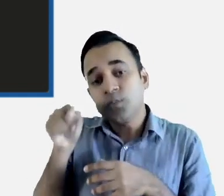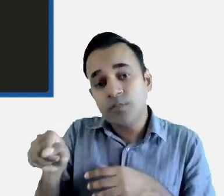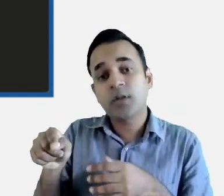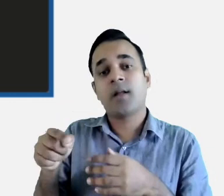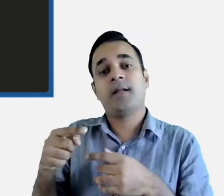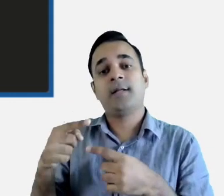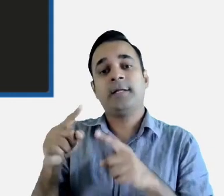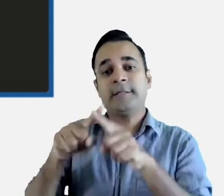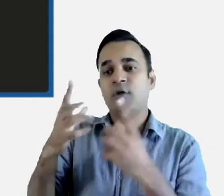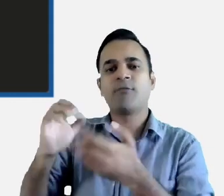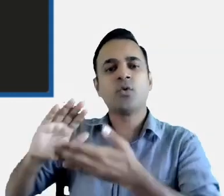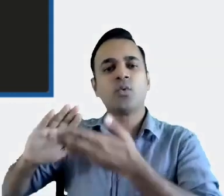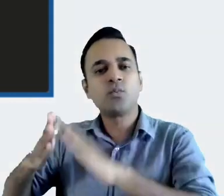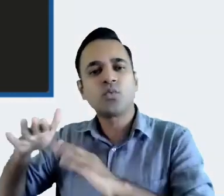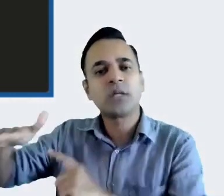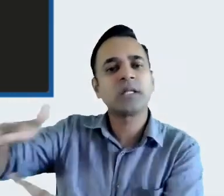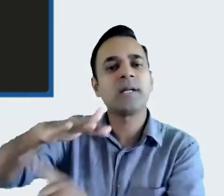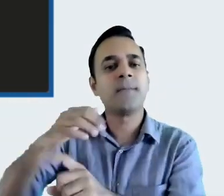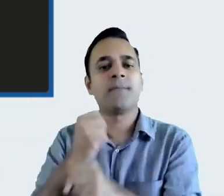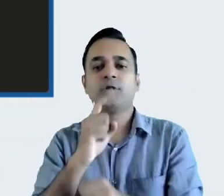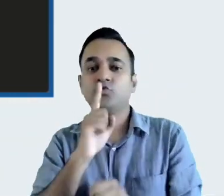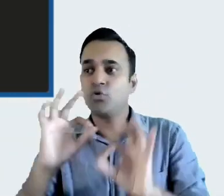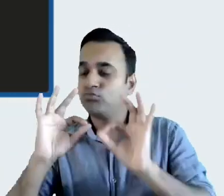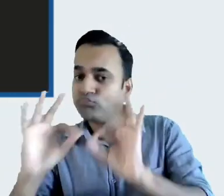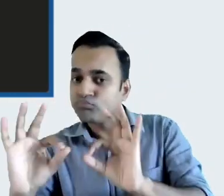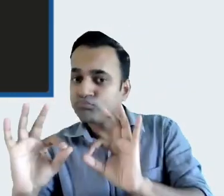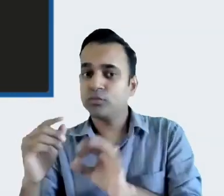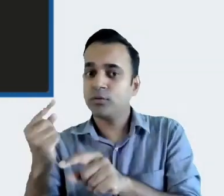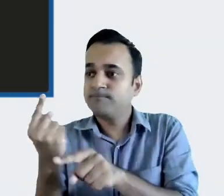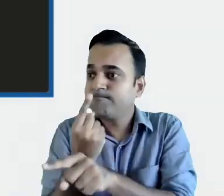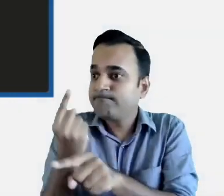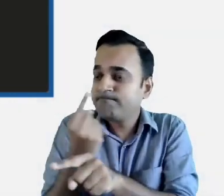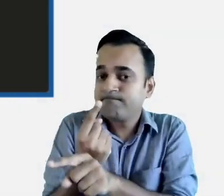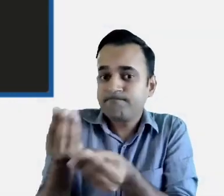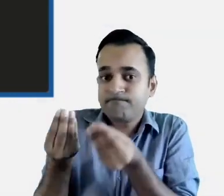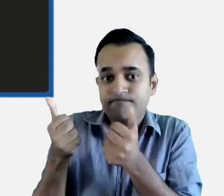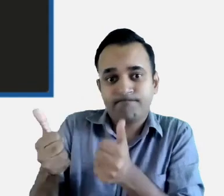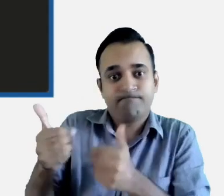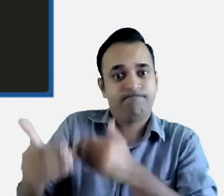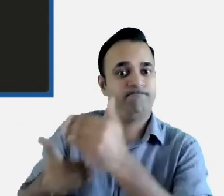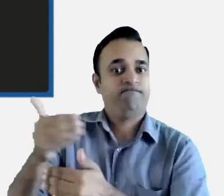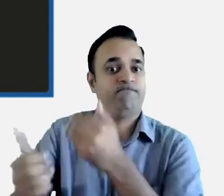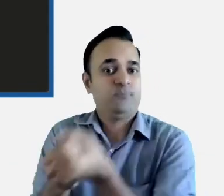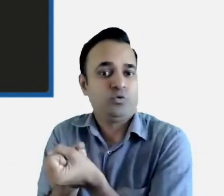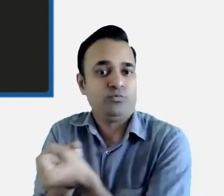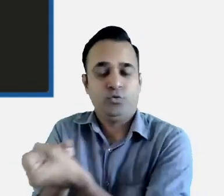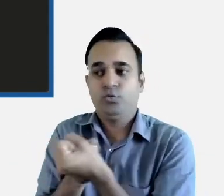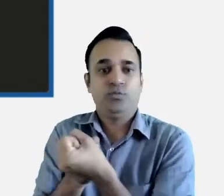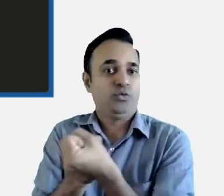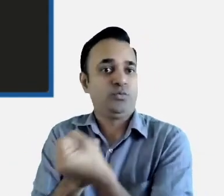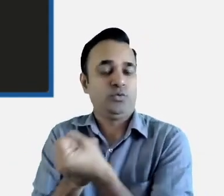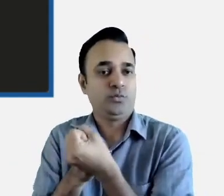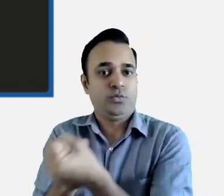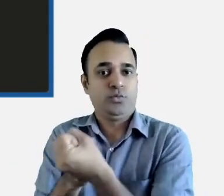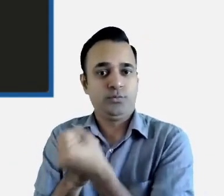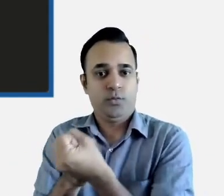lo contrario, seguiremos viendo una gran resistencia, un gran temor y una gran